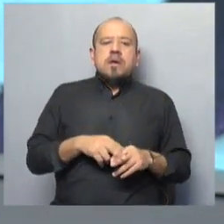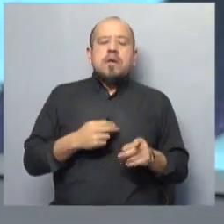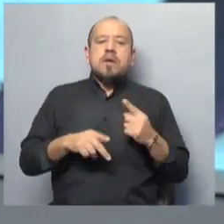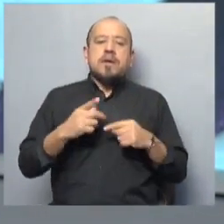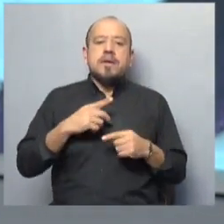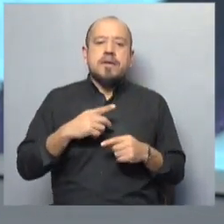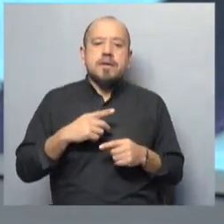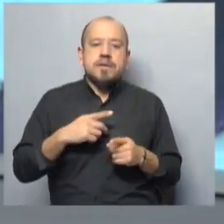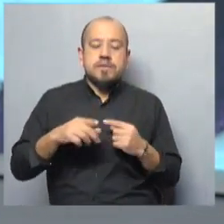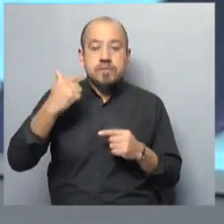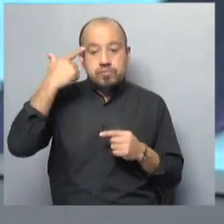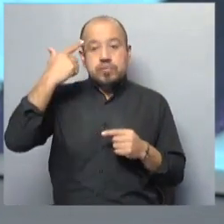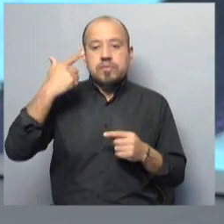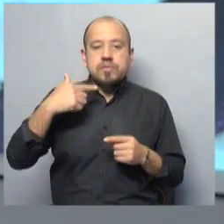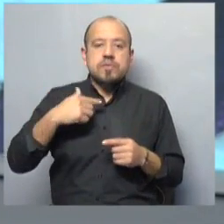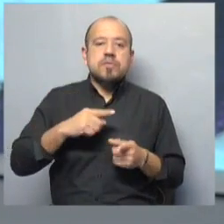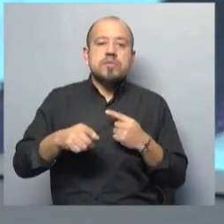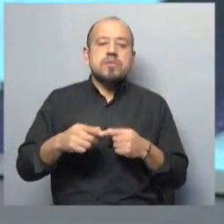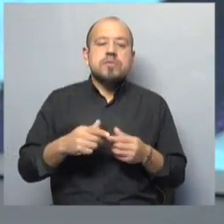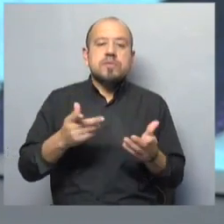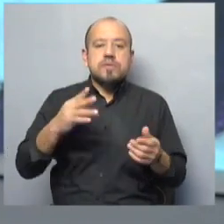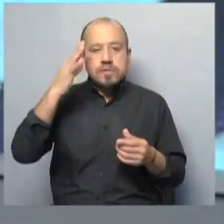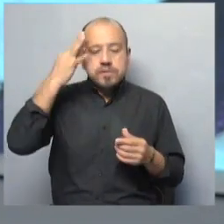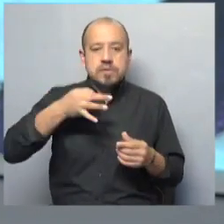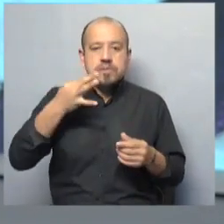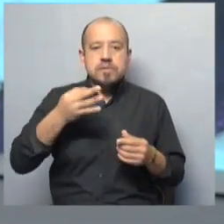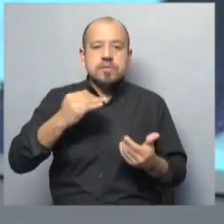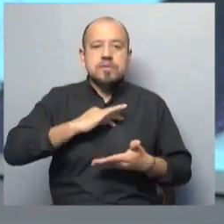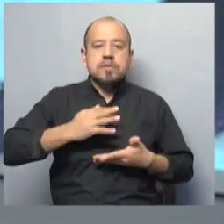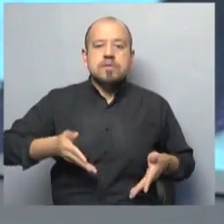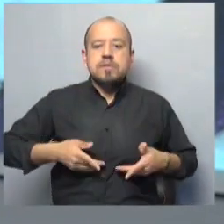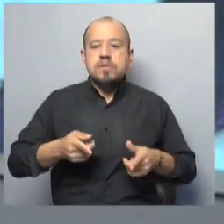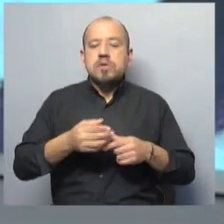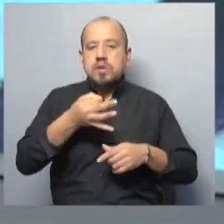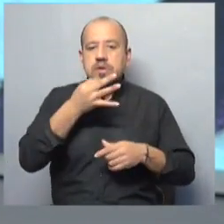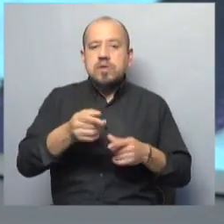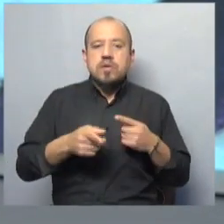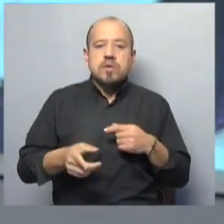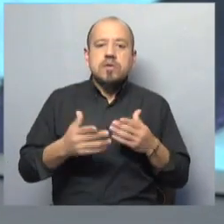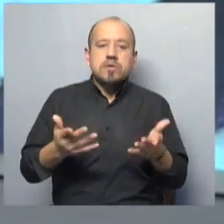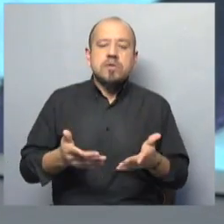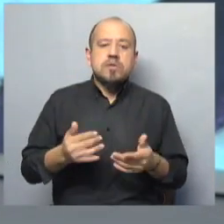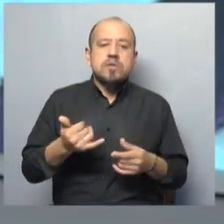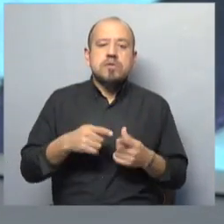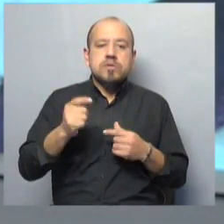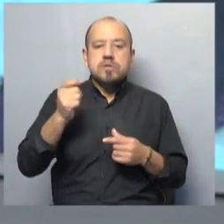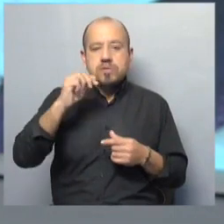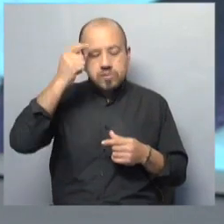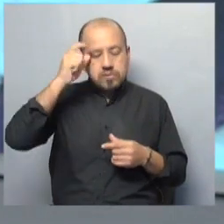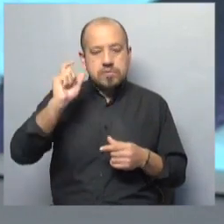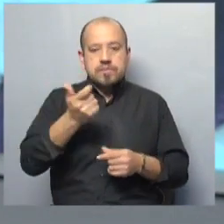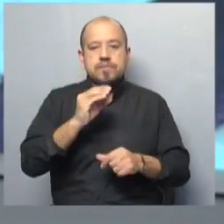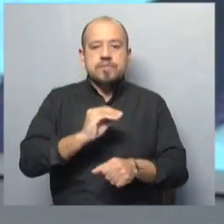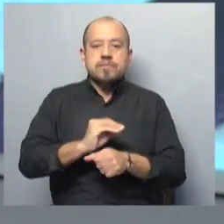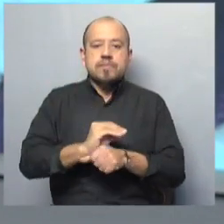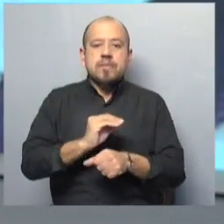suicidó. La doctora en ciencias sociales y experta en violencia de género, Teresa Herrera, dijo esta mañana que es urgente un cambio cultural y la